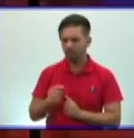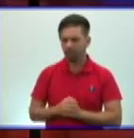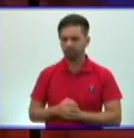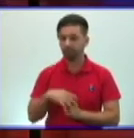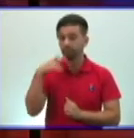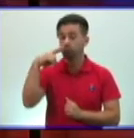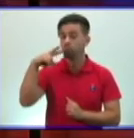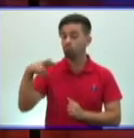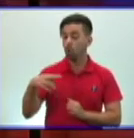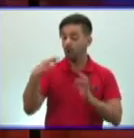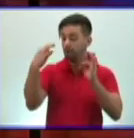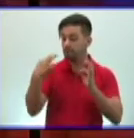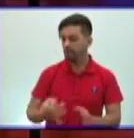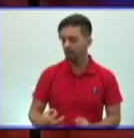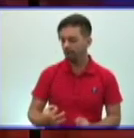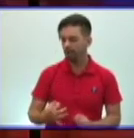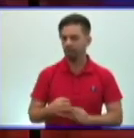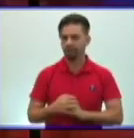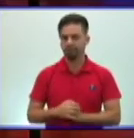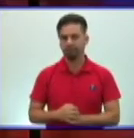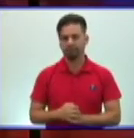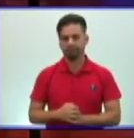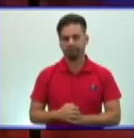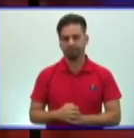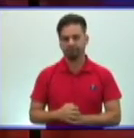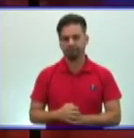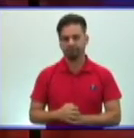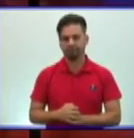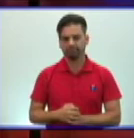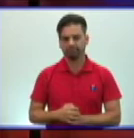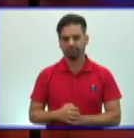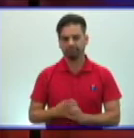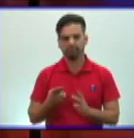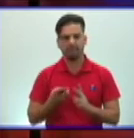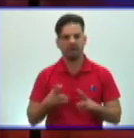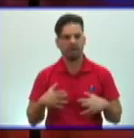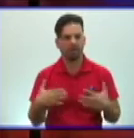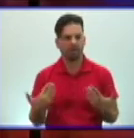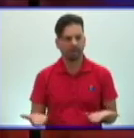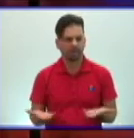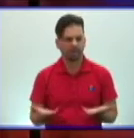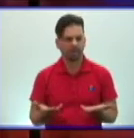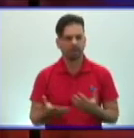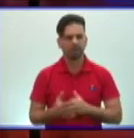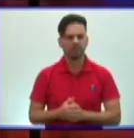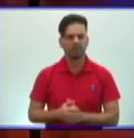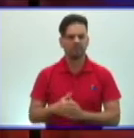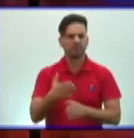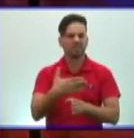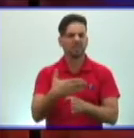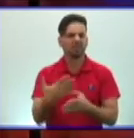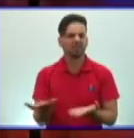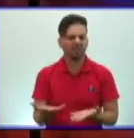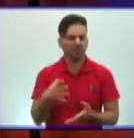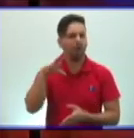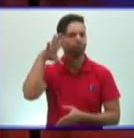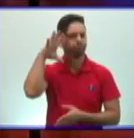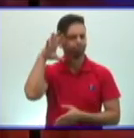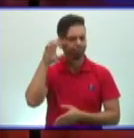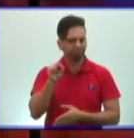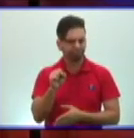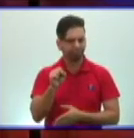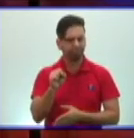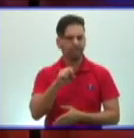la realidad material aquello que implicaba una condición que le significaba un sentido alienador y